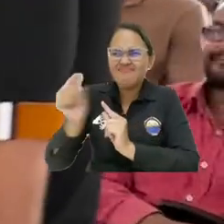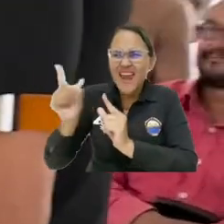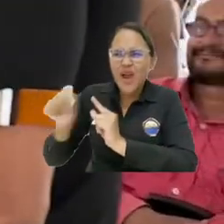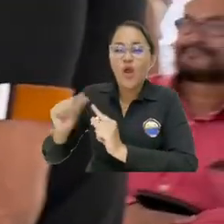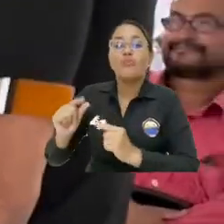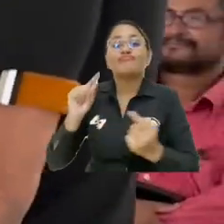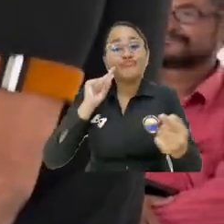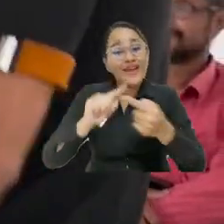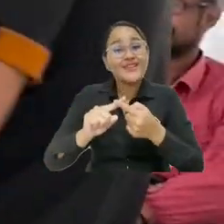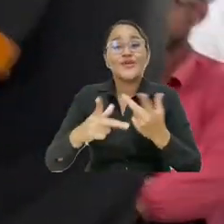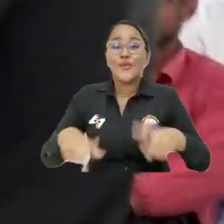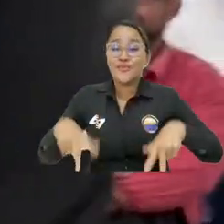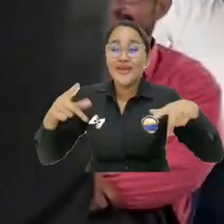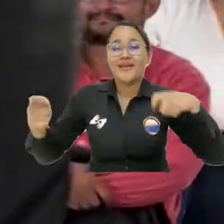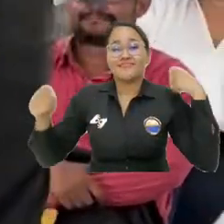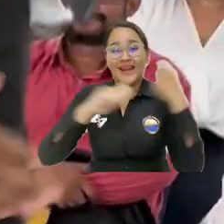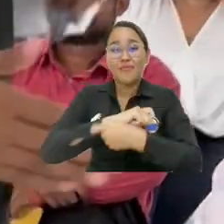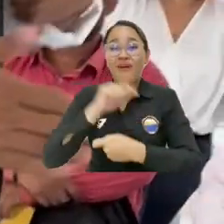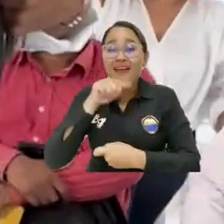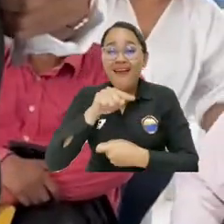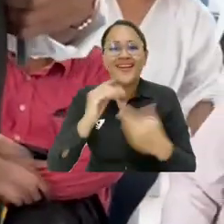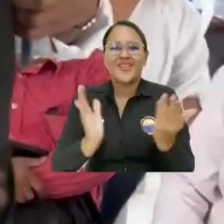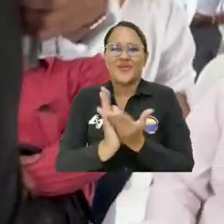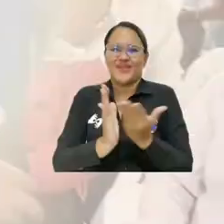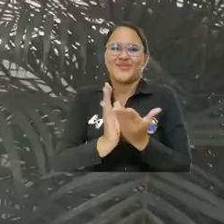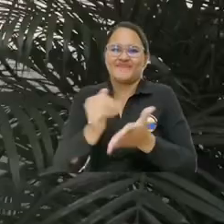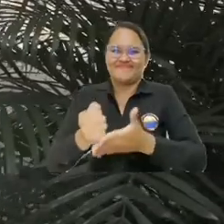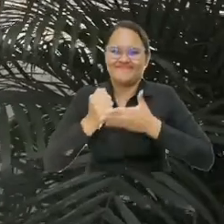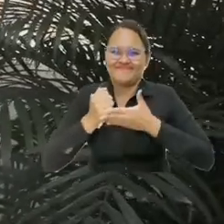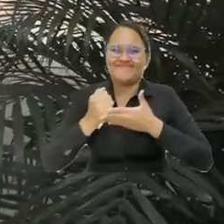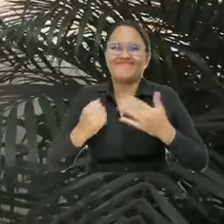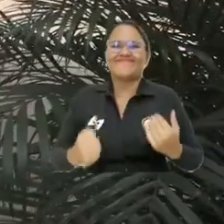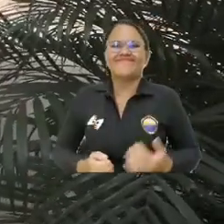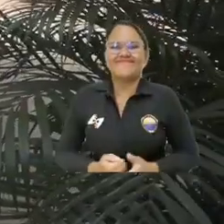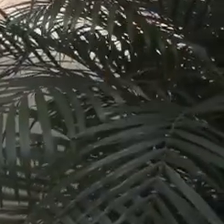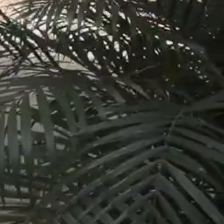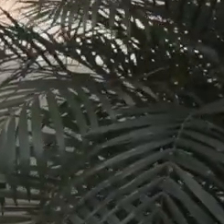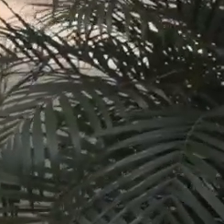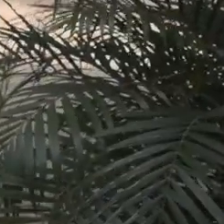de las veredas, que sueñan con transformar su vida a través de la educación.